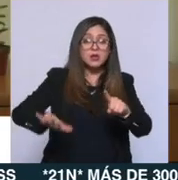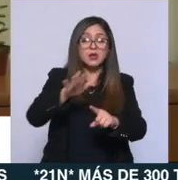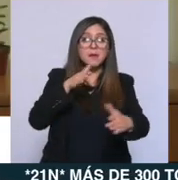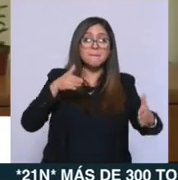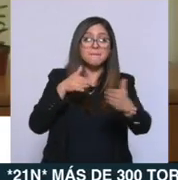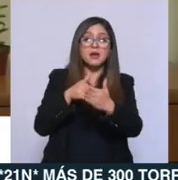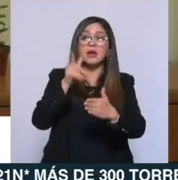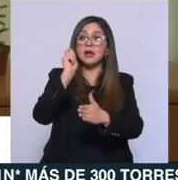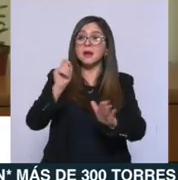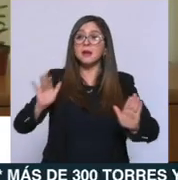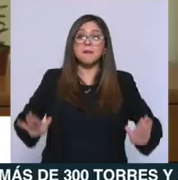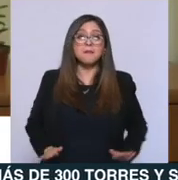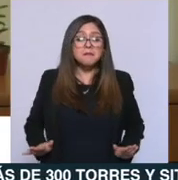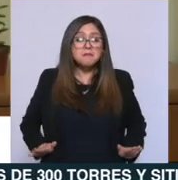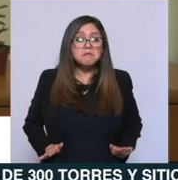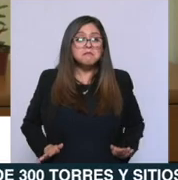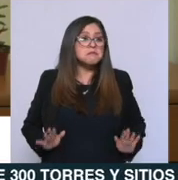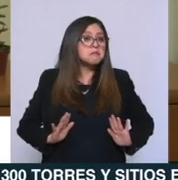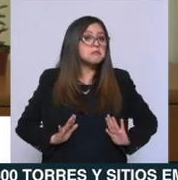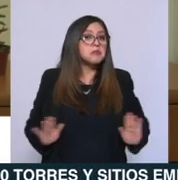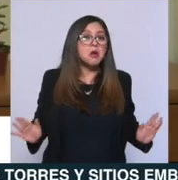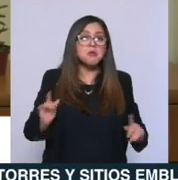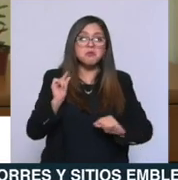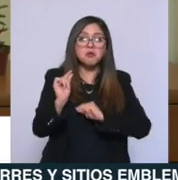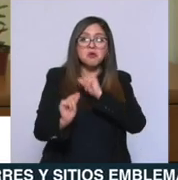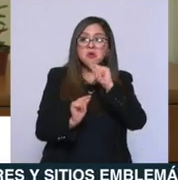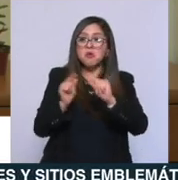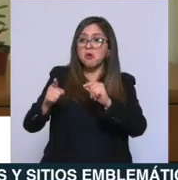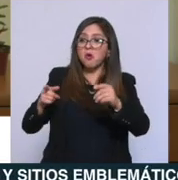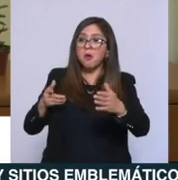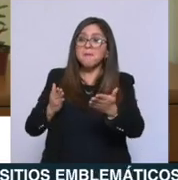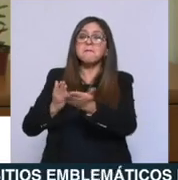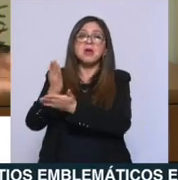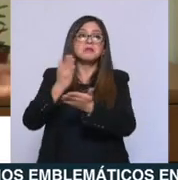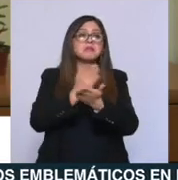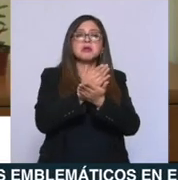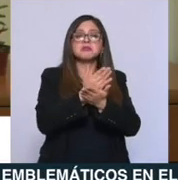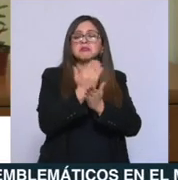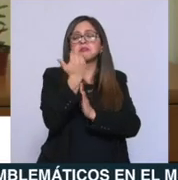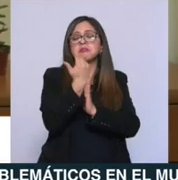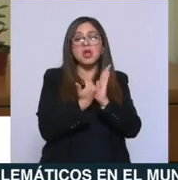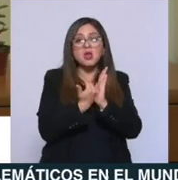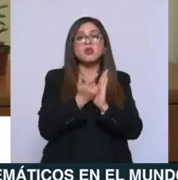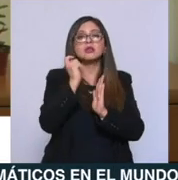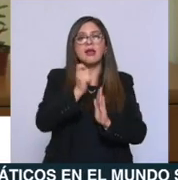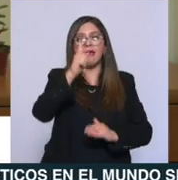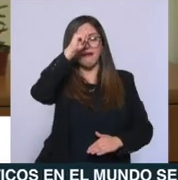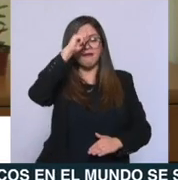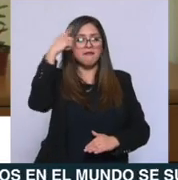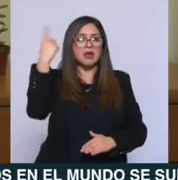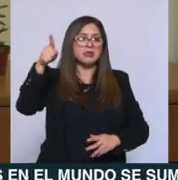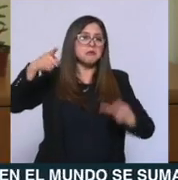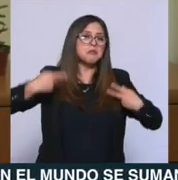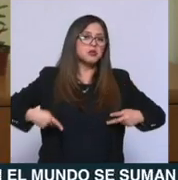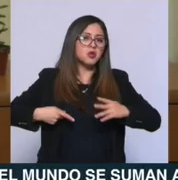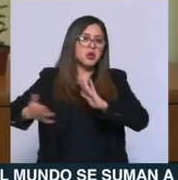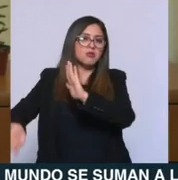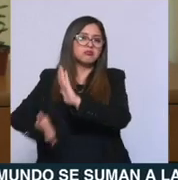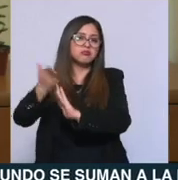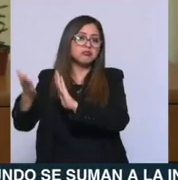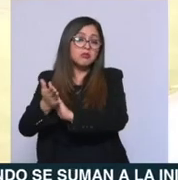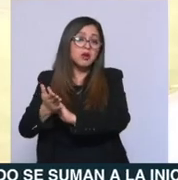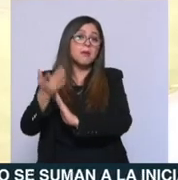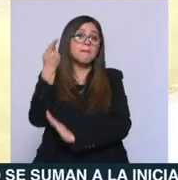las actitudinales, las barreras físicas serán lo de menos. Porque es más fácil construir una rampa que construir una